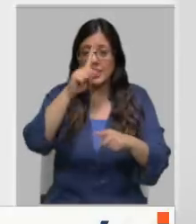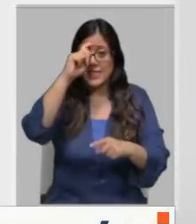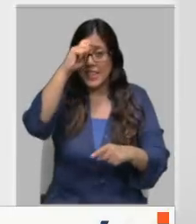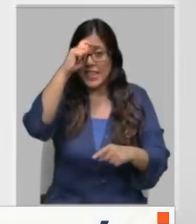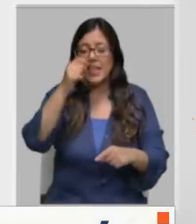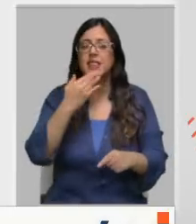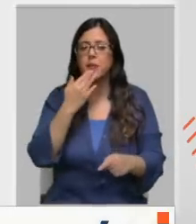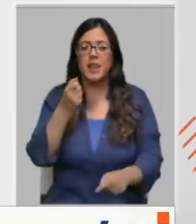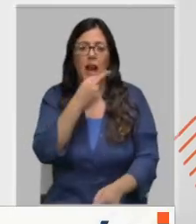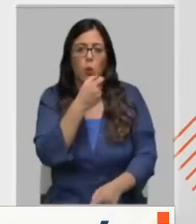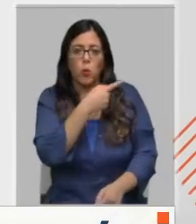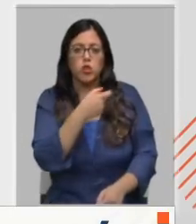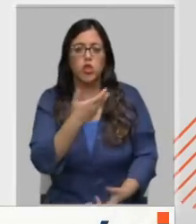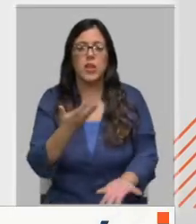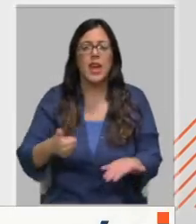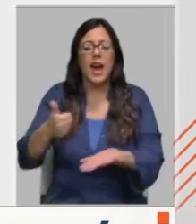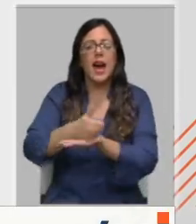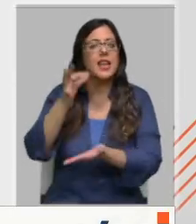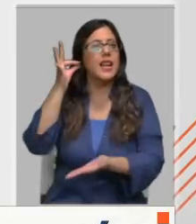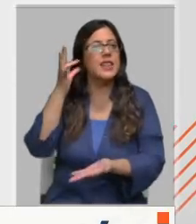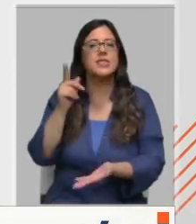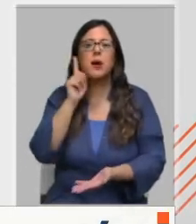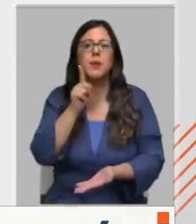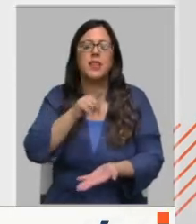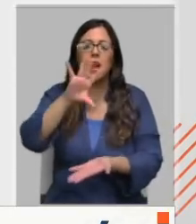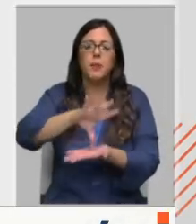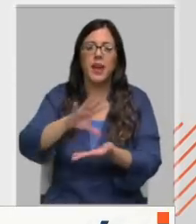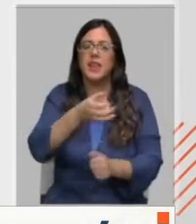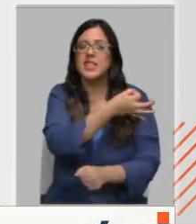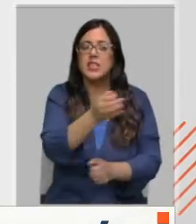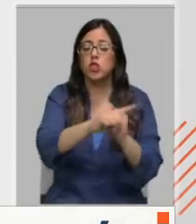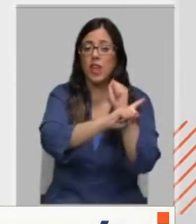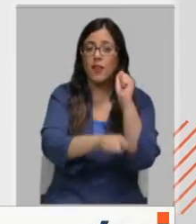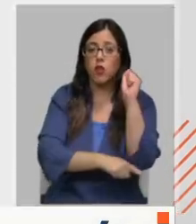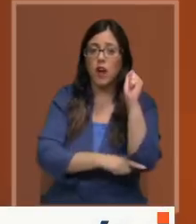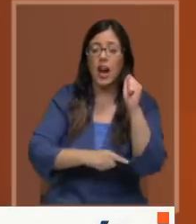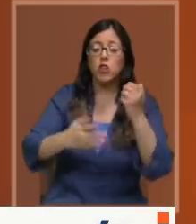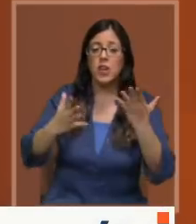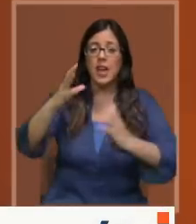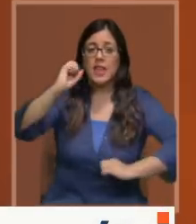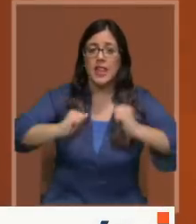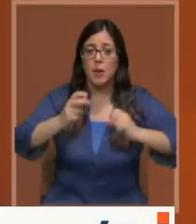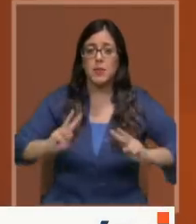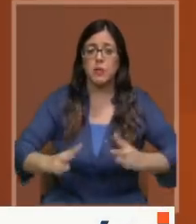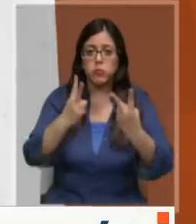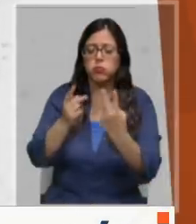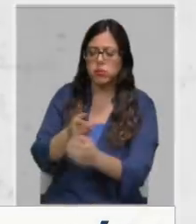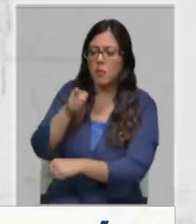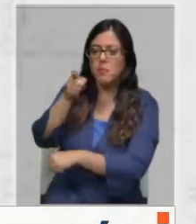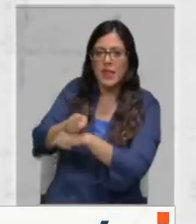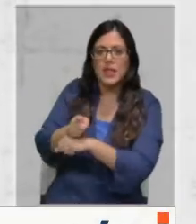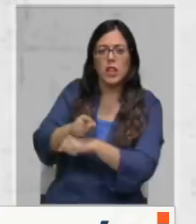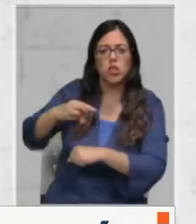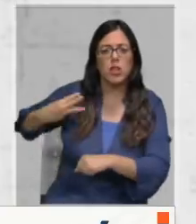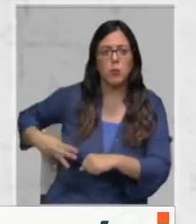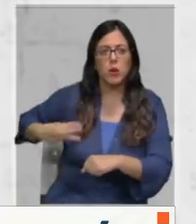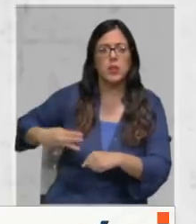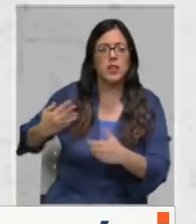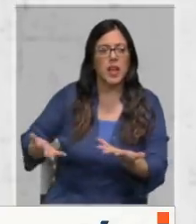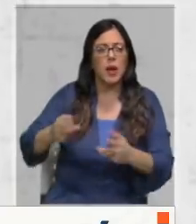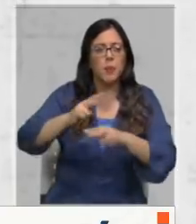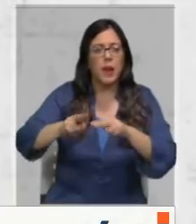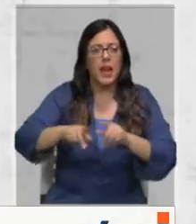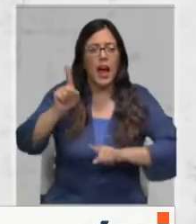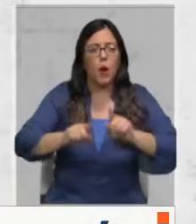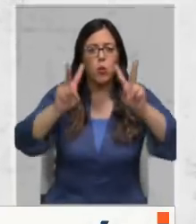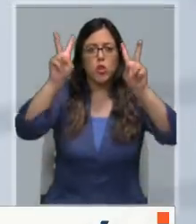la alcaldesa de mentir al país, alegar que un abogado de la inmobiliaria tuviera un mandato del municipio para rectificar algunos aspectos de